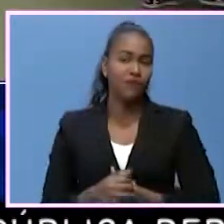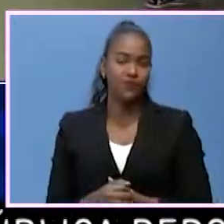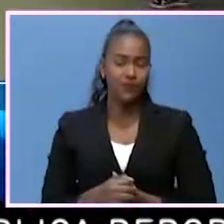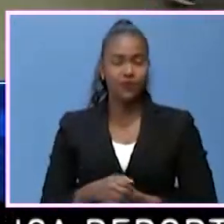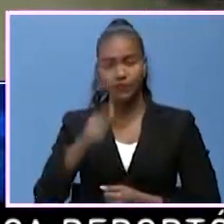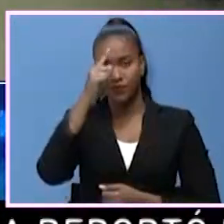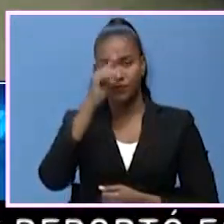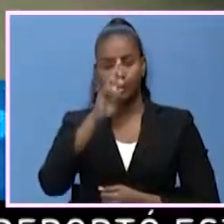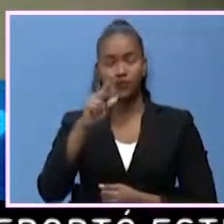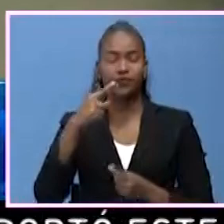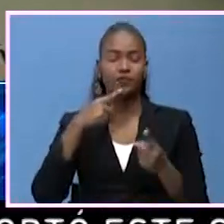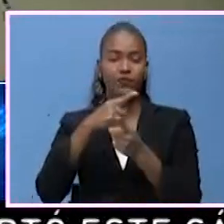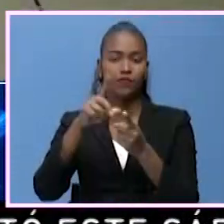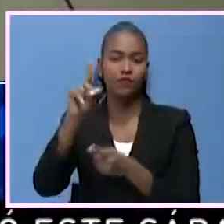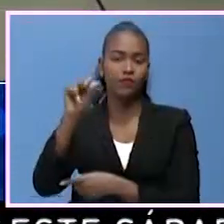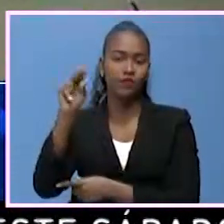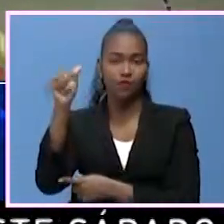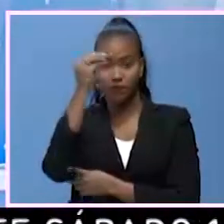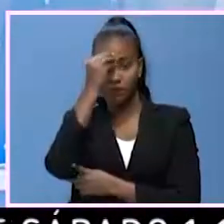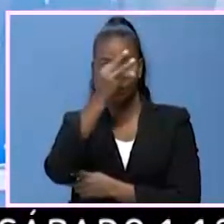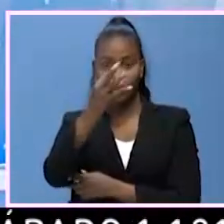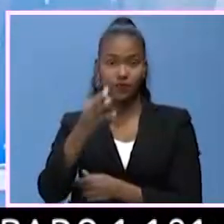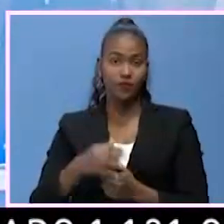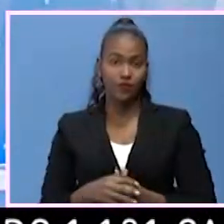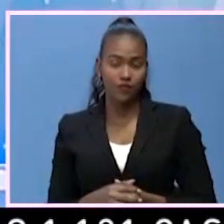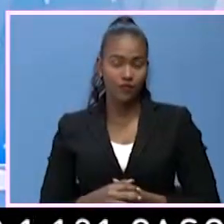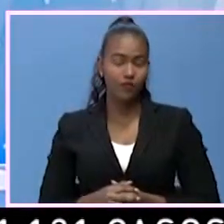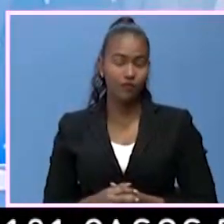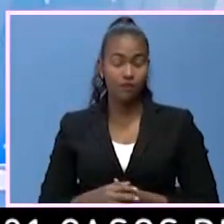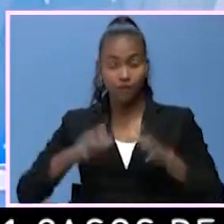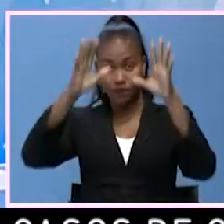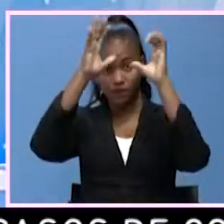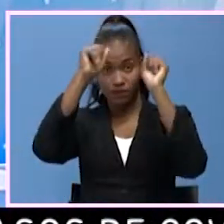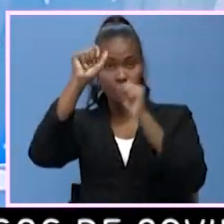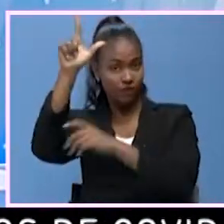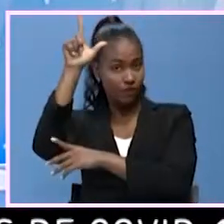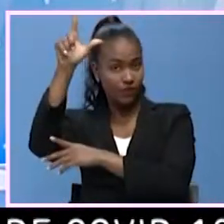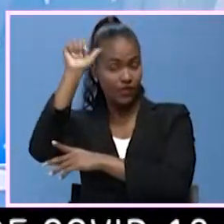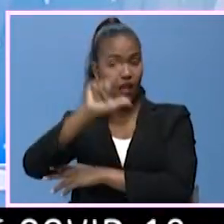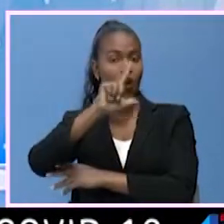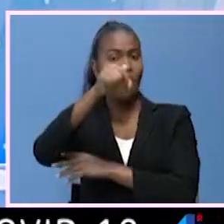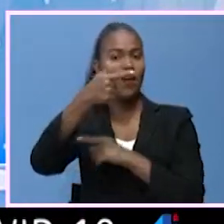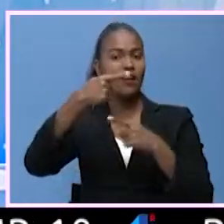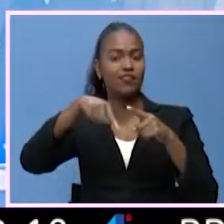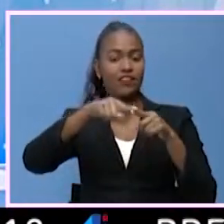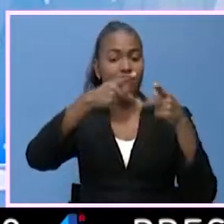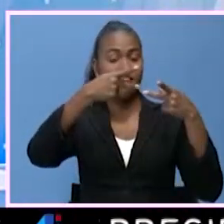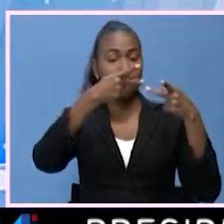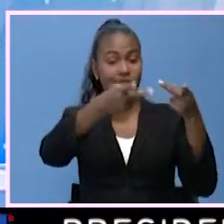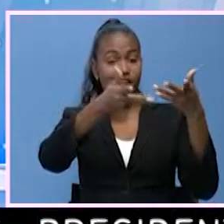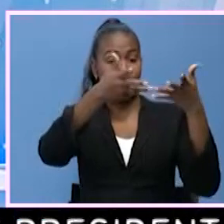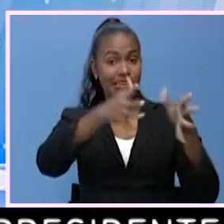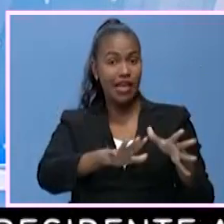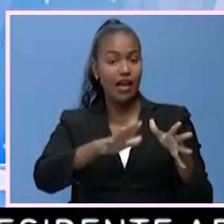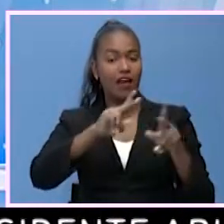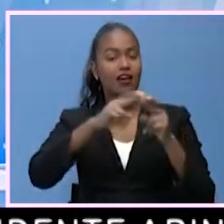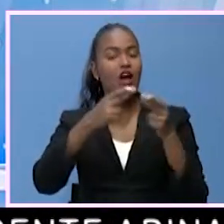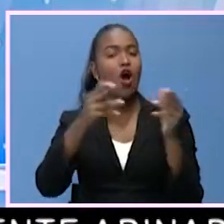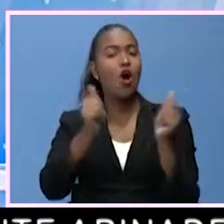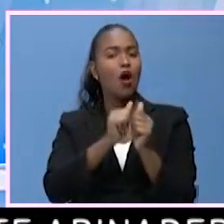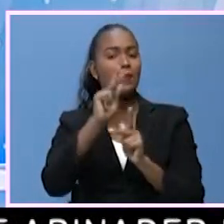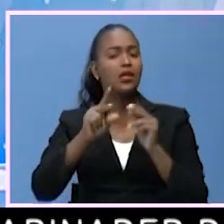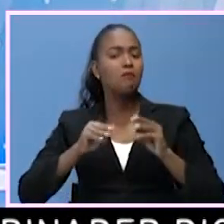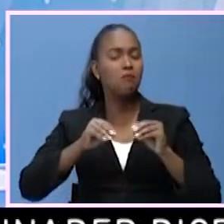Para 4RD Noticias, Diana Carreras. El presidente Luis Abinader, luego de visitar el Merca Santo Domingo y reunirse con